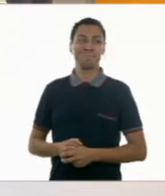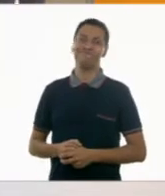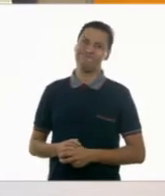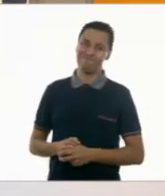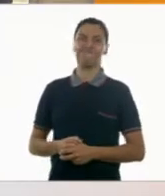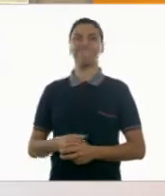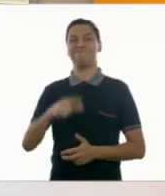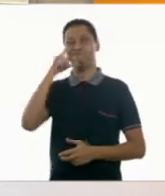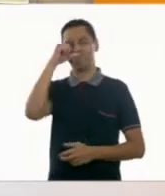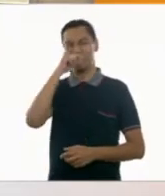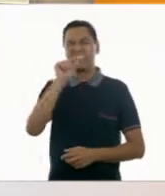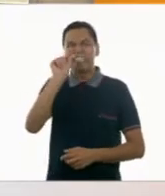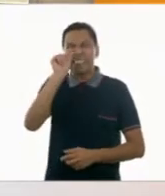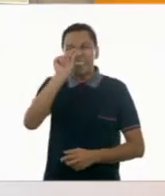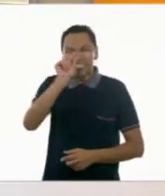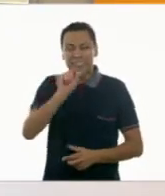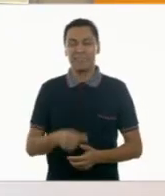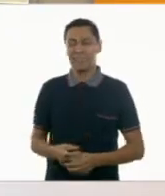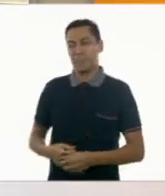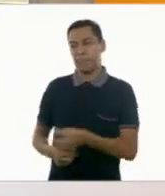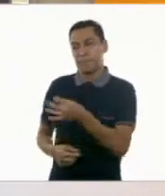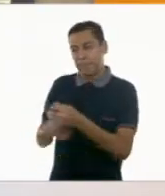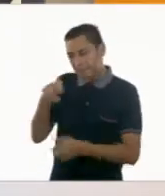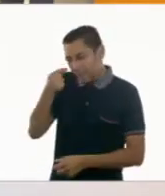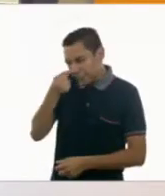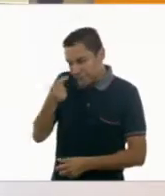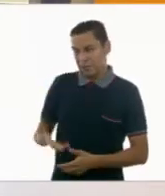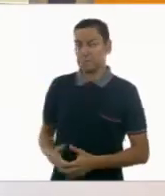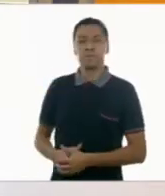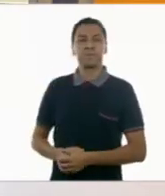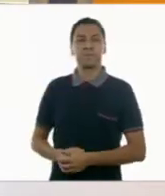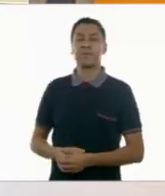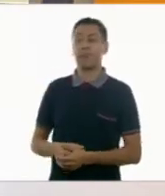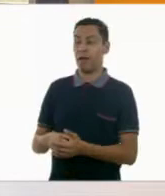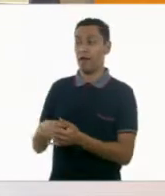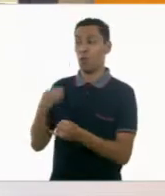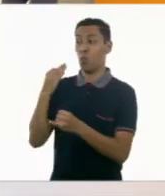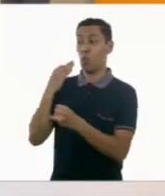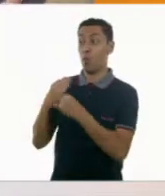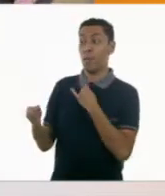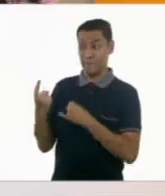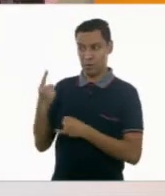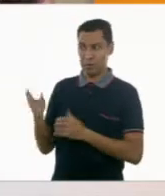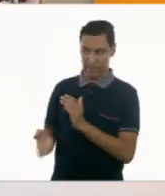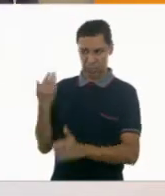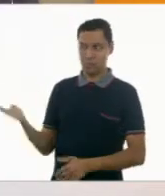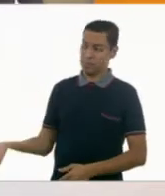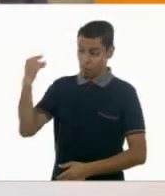Ahora me quedó muy corta. Pero sí. Último intento, yo sé que tú puedes. Pero ahí